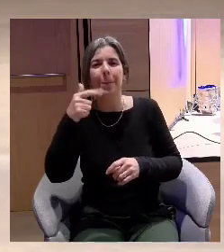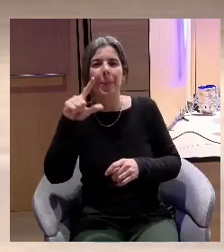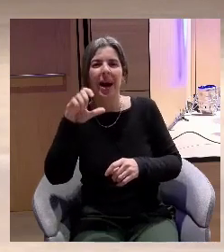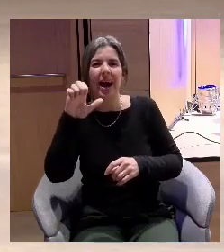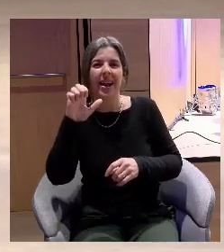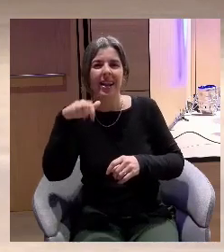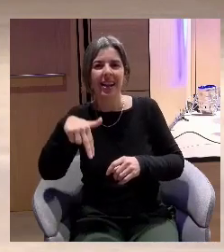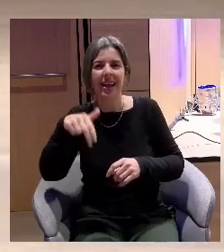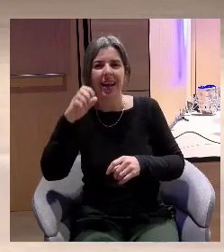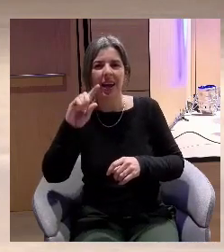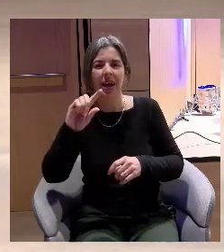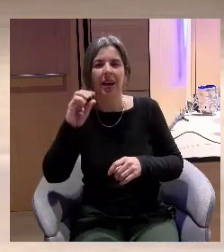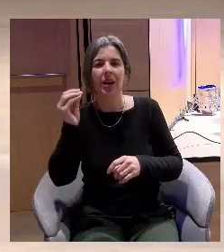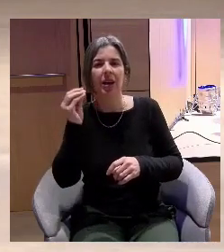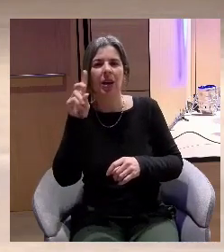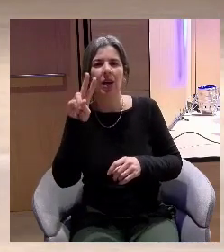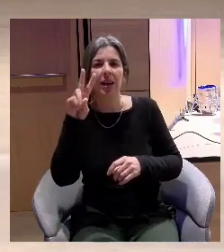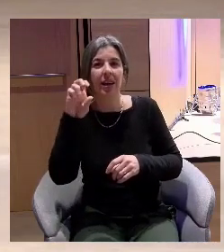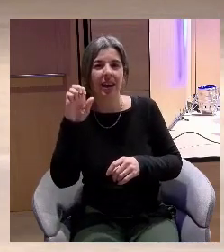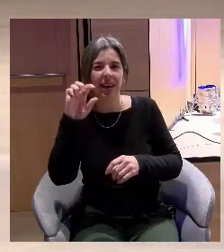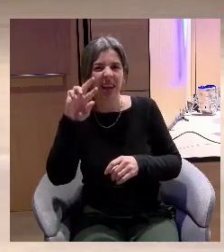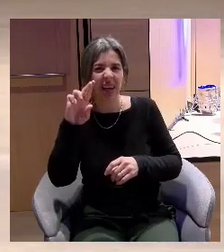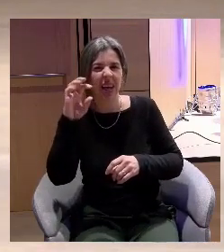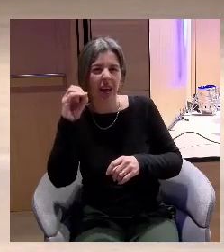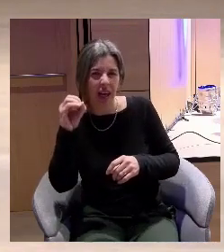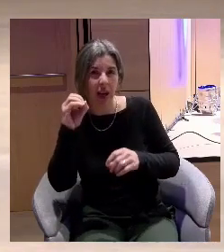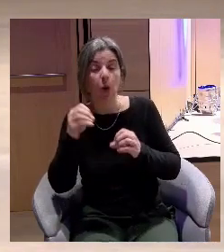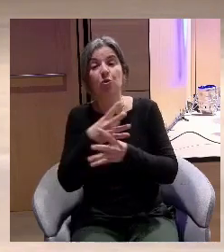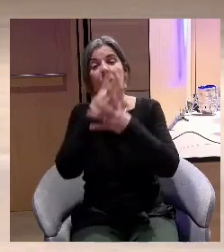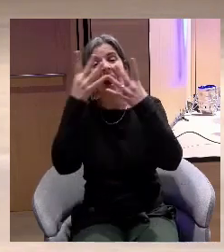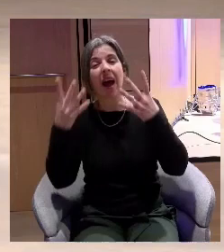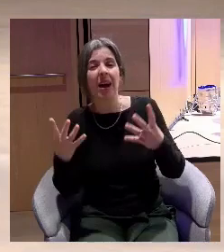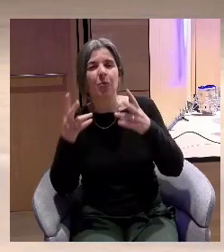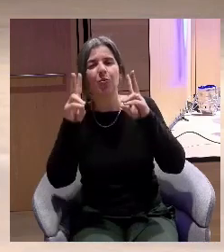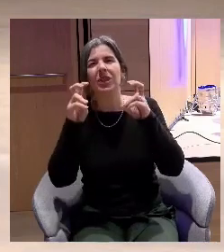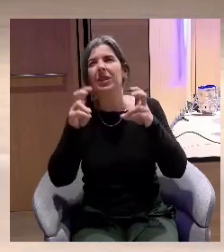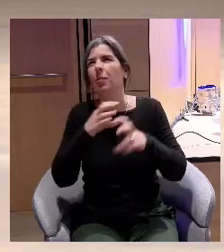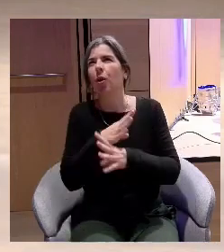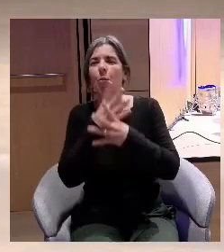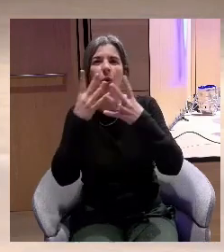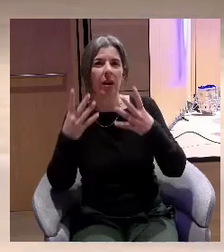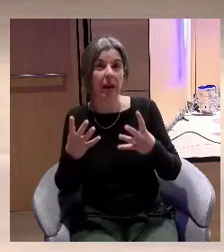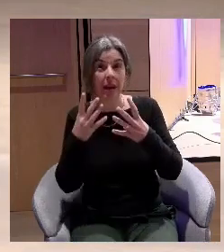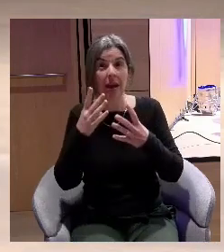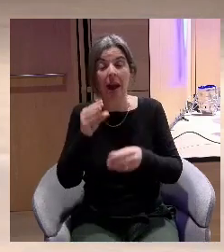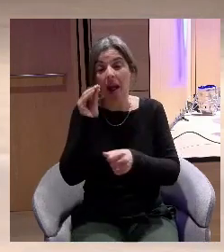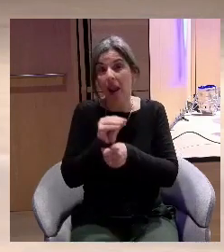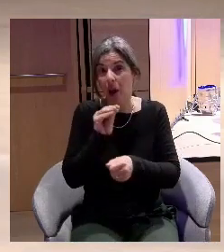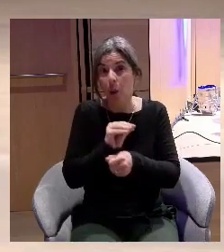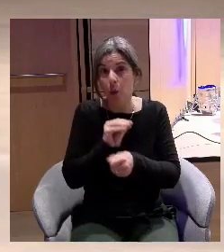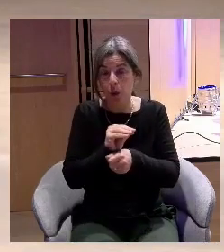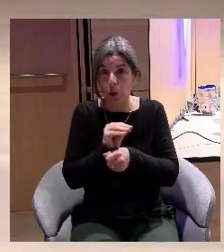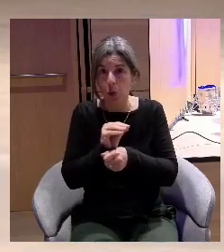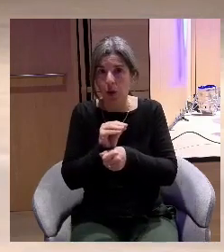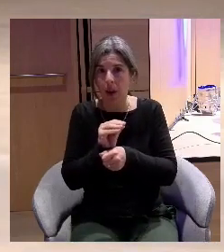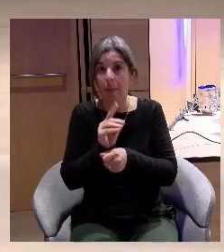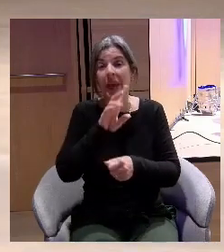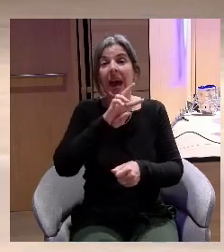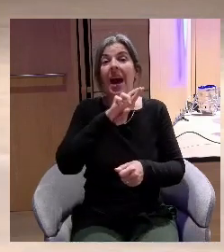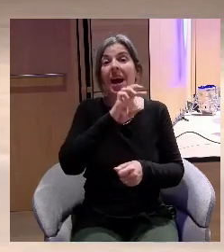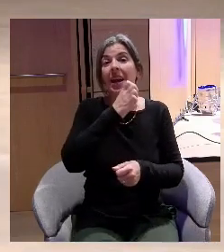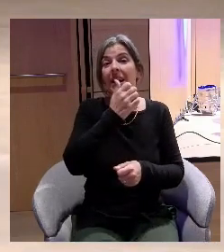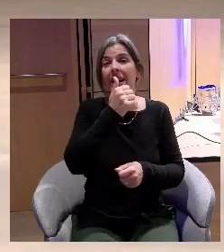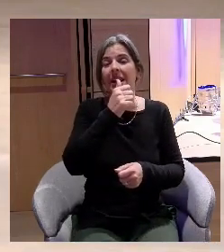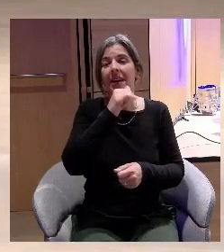ha generado a partir también como del acervo cultural, ¿sí? Entonces, el raizal lo asociamos a San Andrés